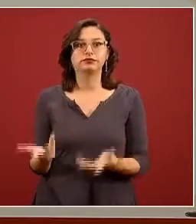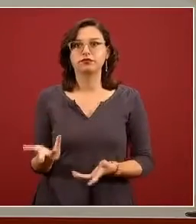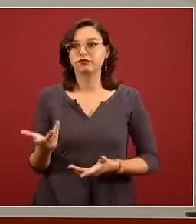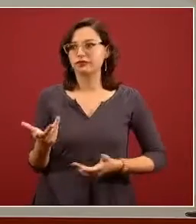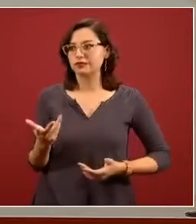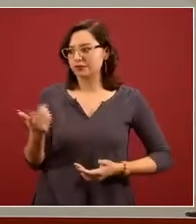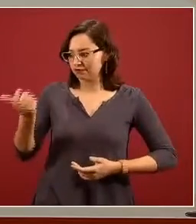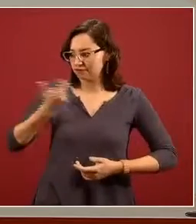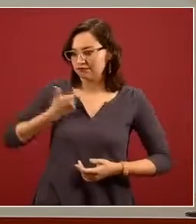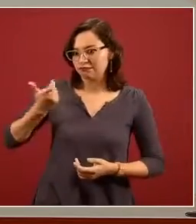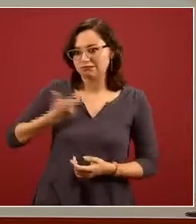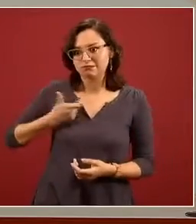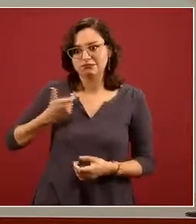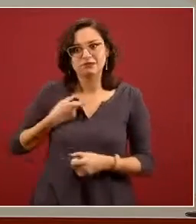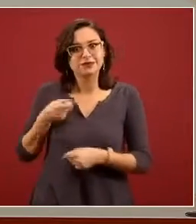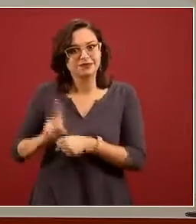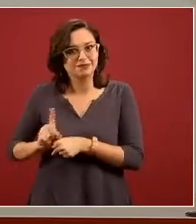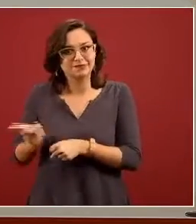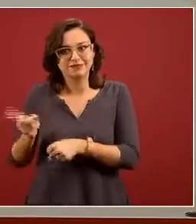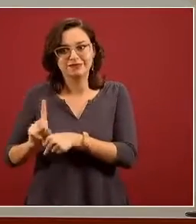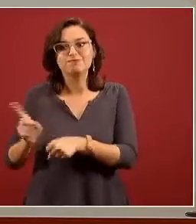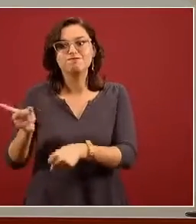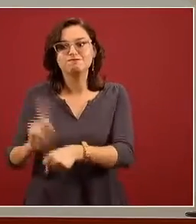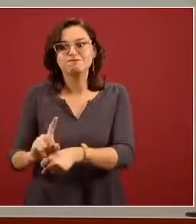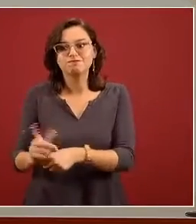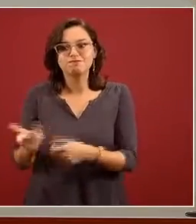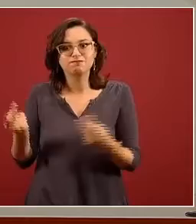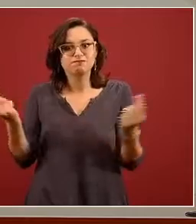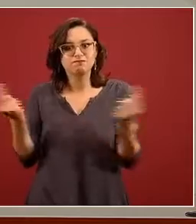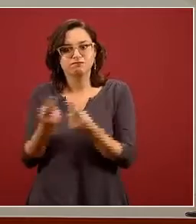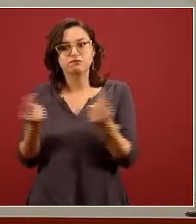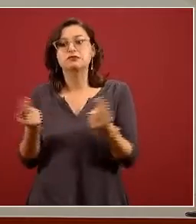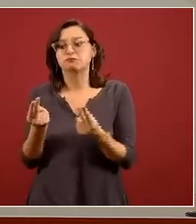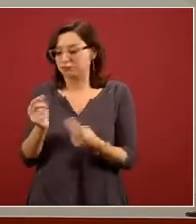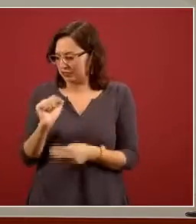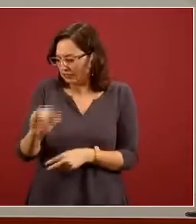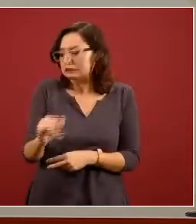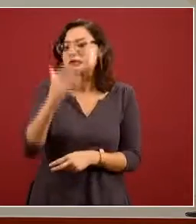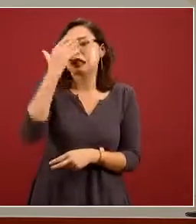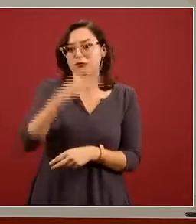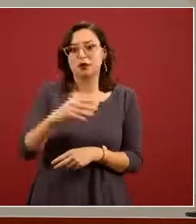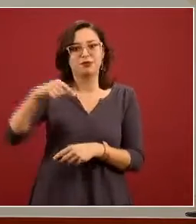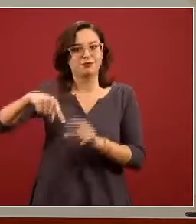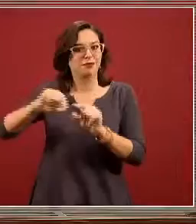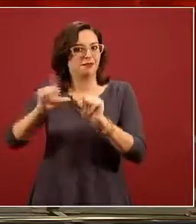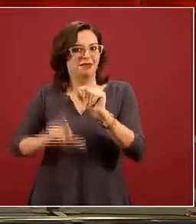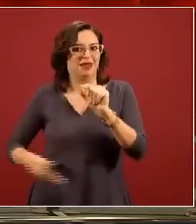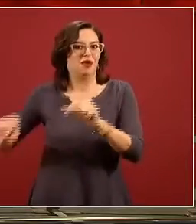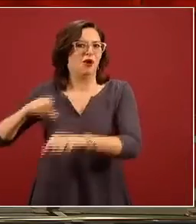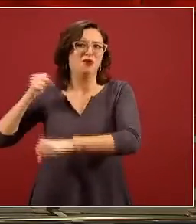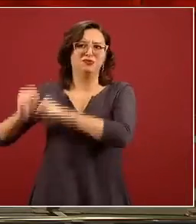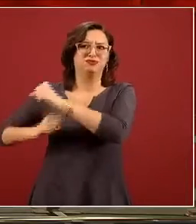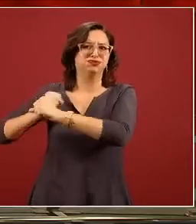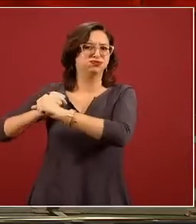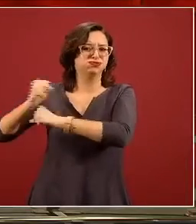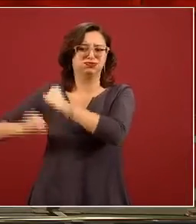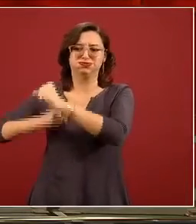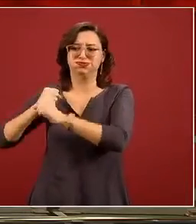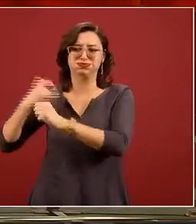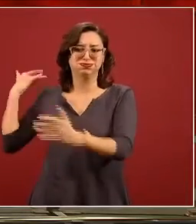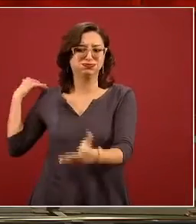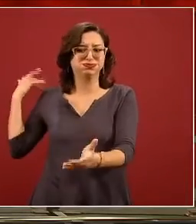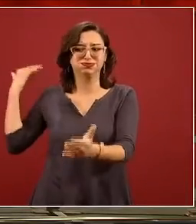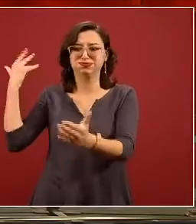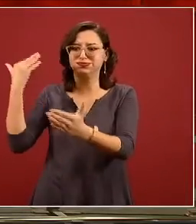ingreso diario, y lo hemos dicho. Sabemos desde hace muchísimos años que una proporción muy grande de personas de